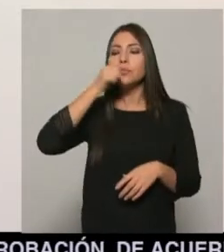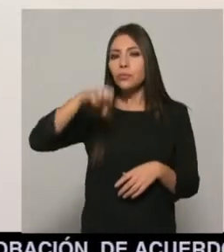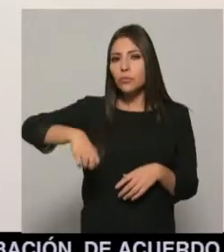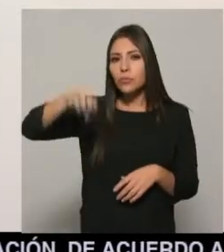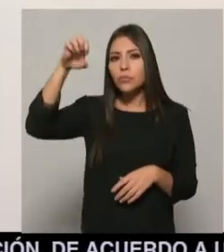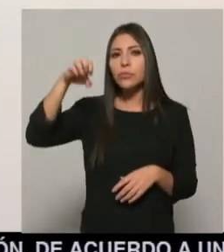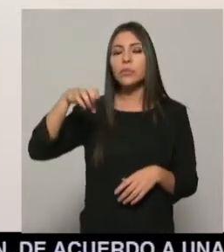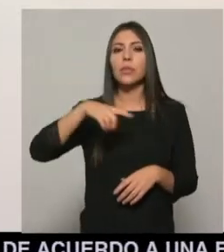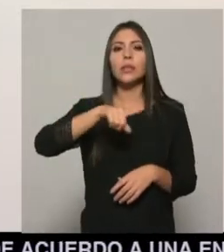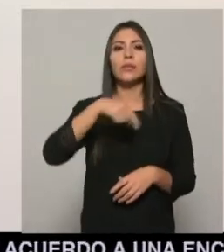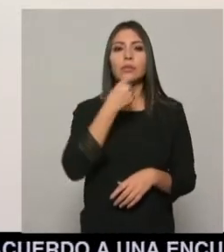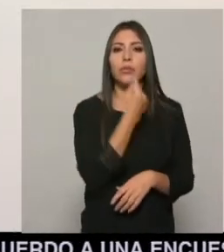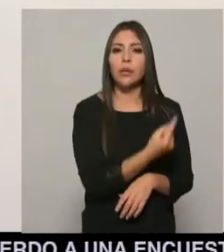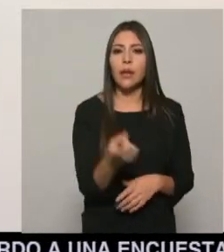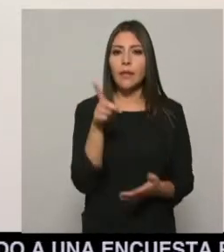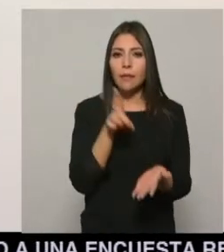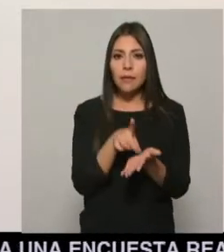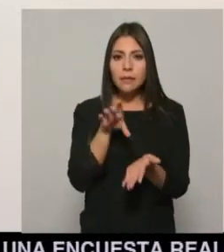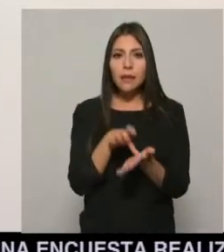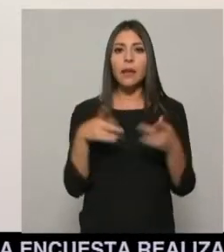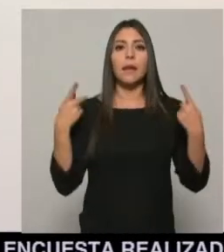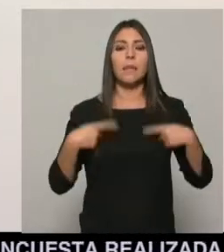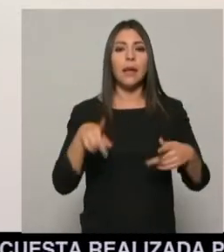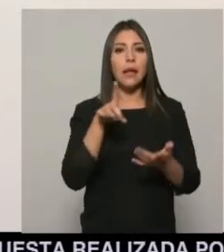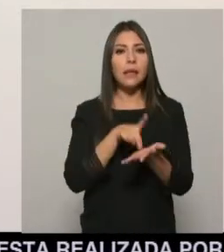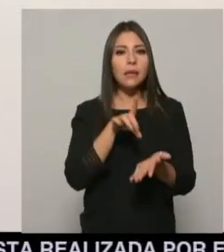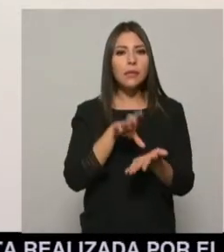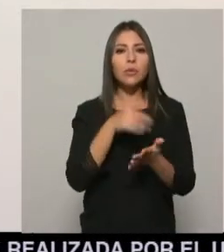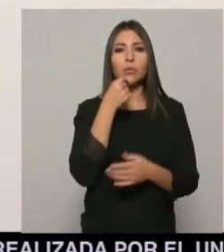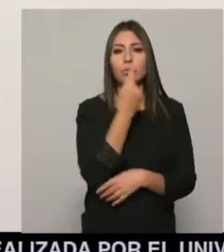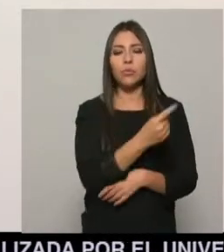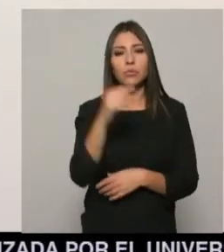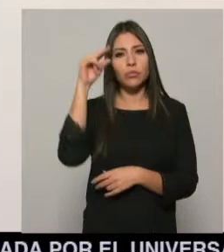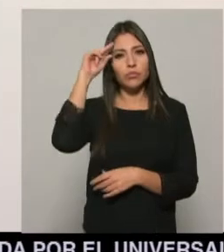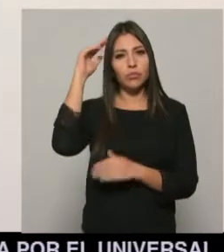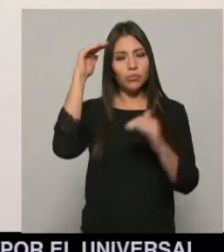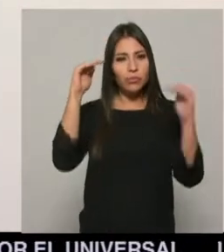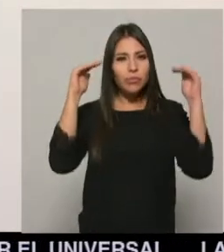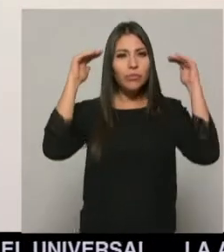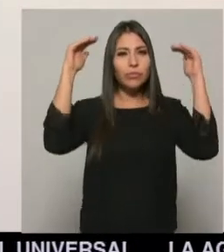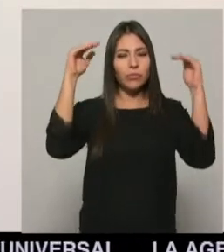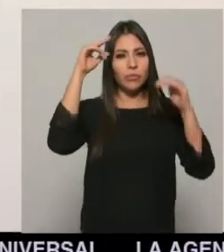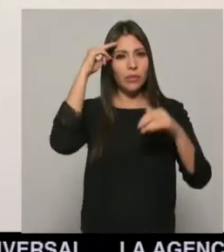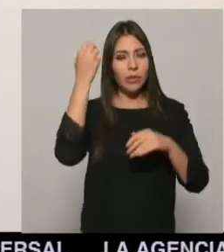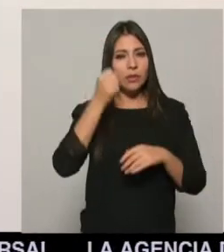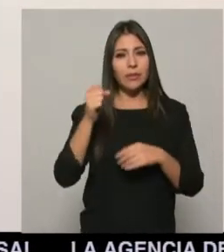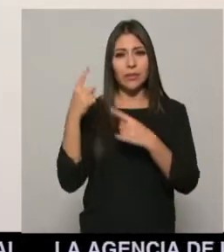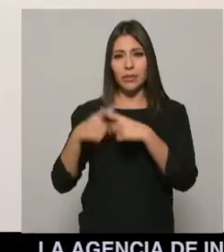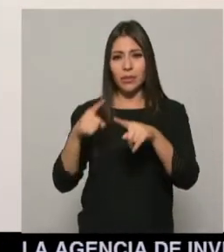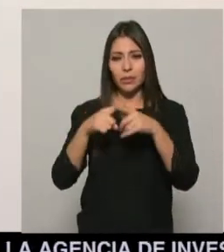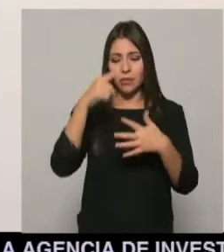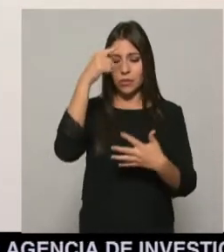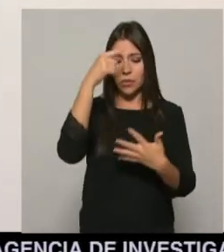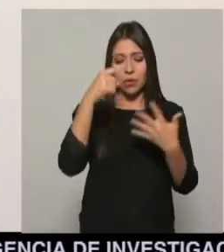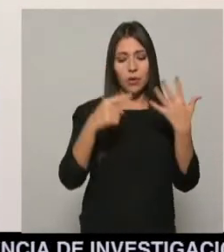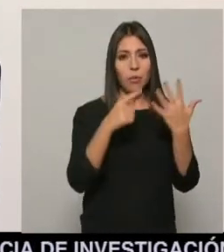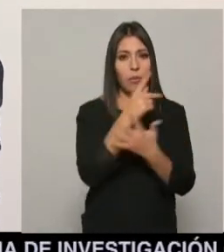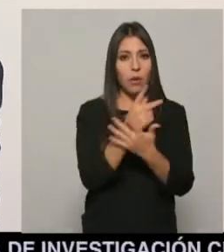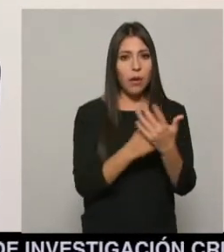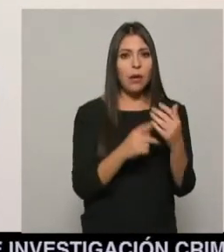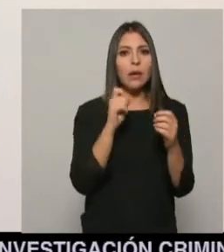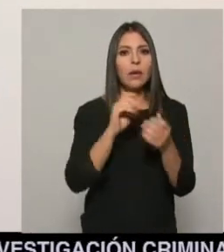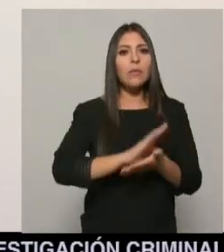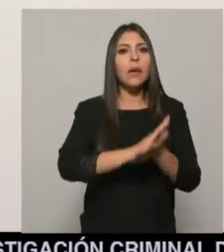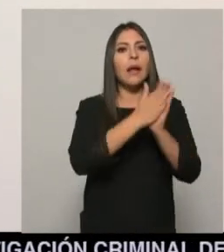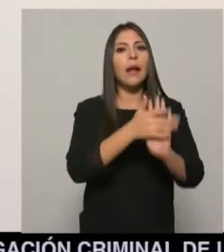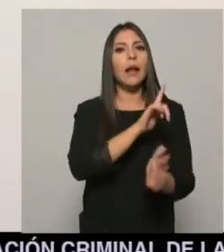con discapacidad, el de personas con discapacidad, el de niños talento. Todos esos programas que generamos en la capital eran leyes, no programas como